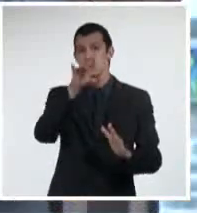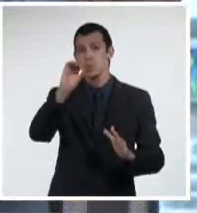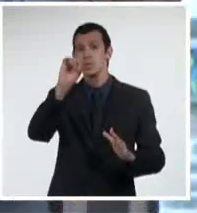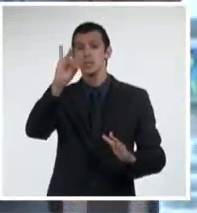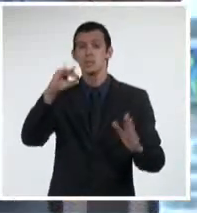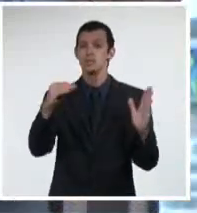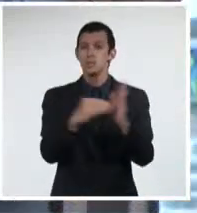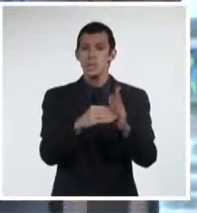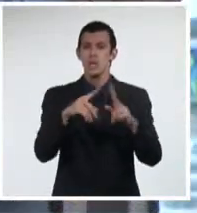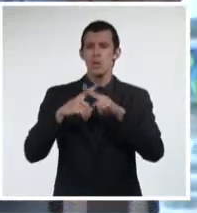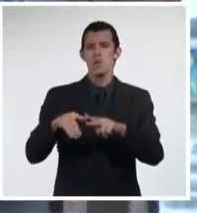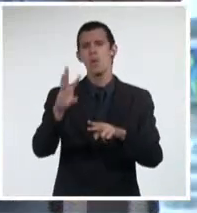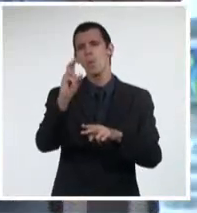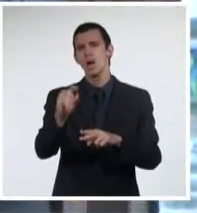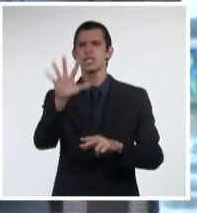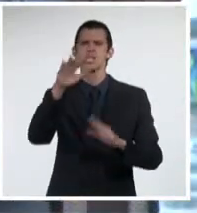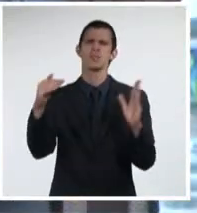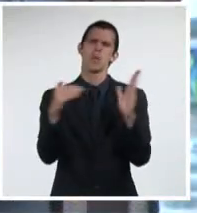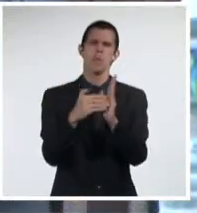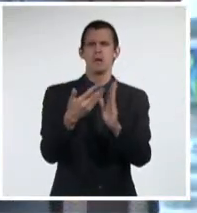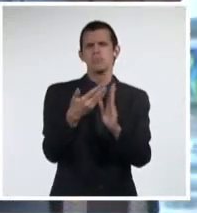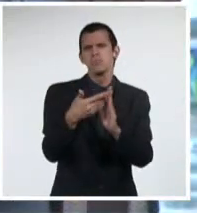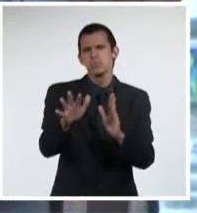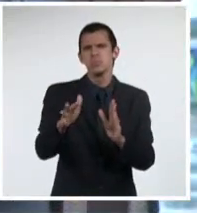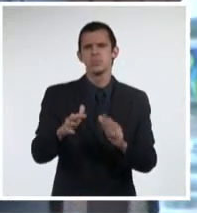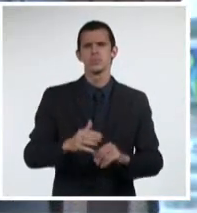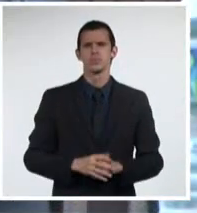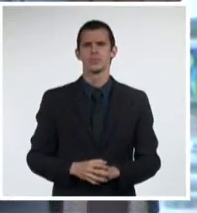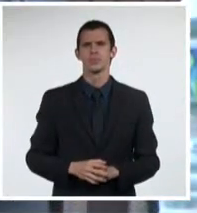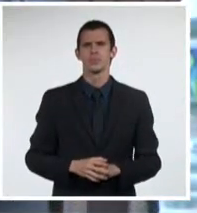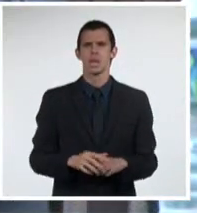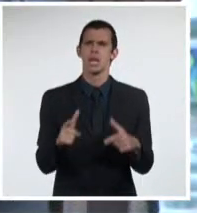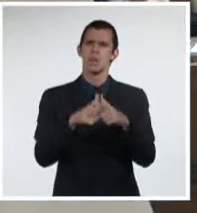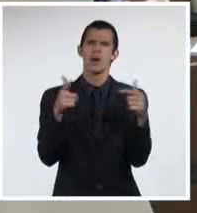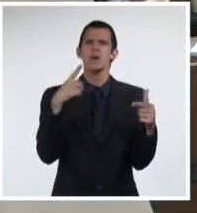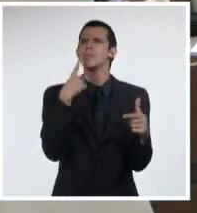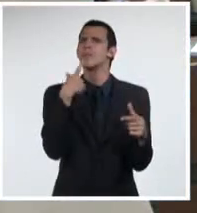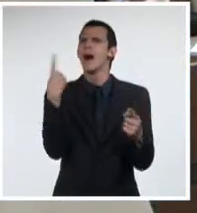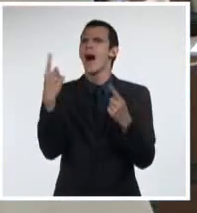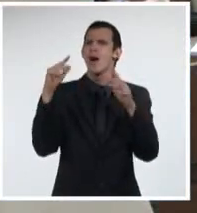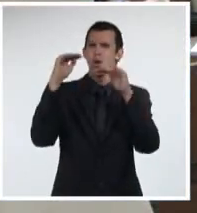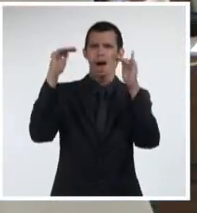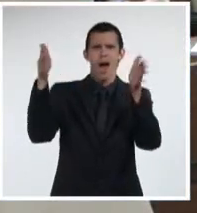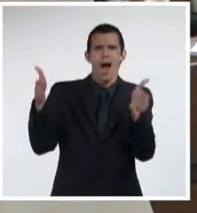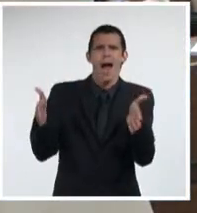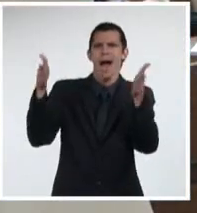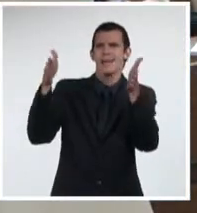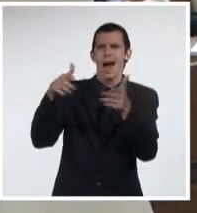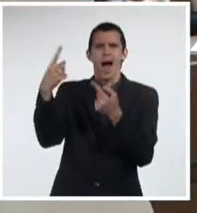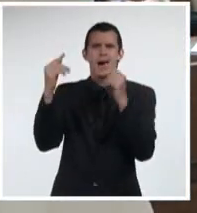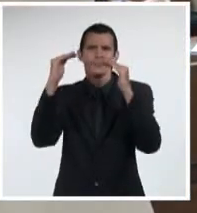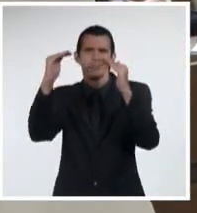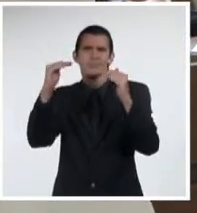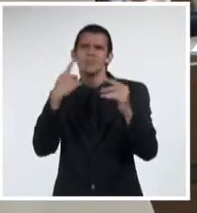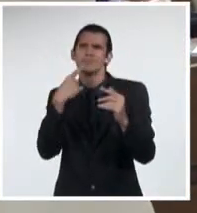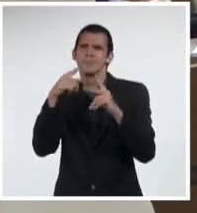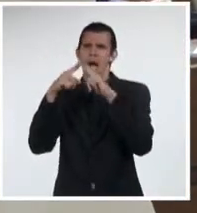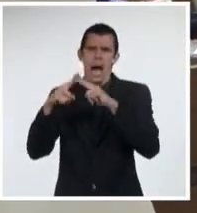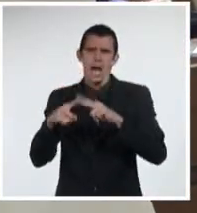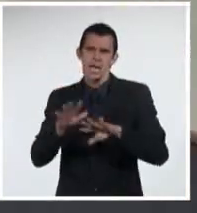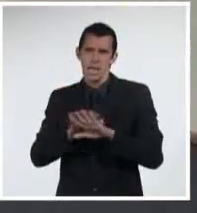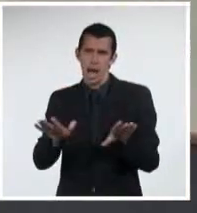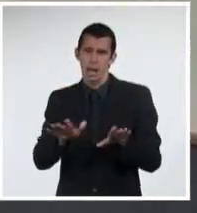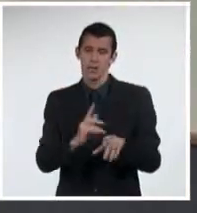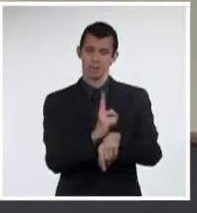de 5.374, la mayoría daños parciales en las cubiertas. Persisten problemas en el quehacer de las oficinas de